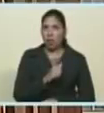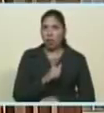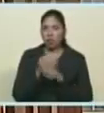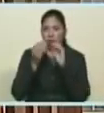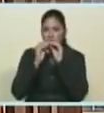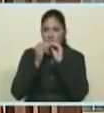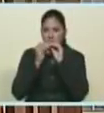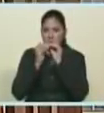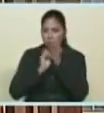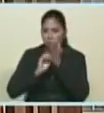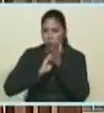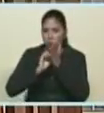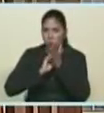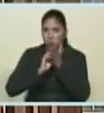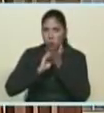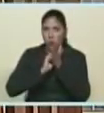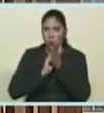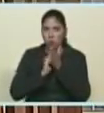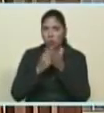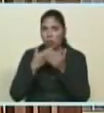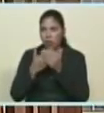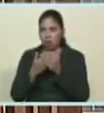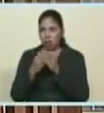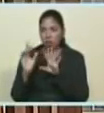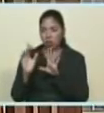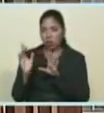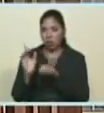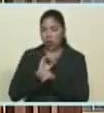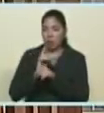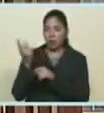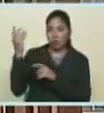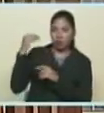Corrijo. Menos mal que corrigieron rápido.